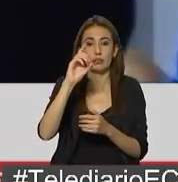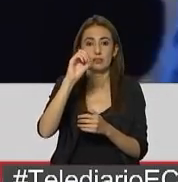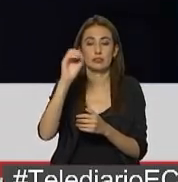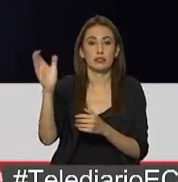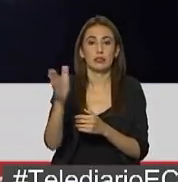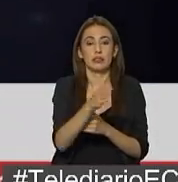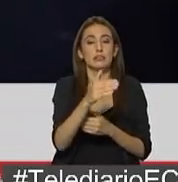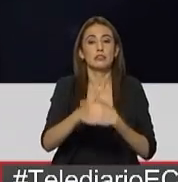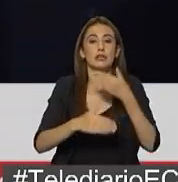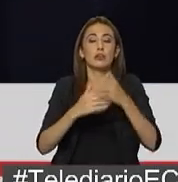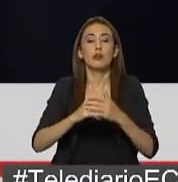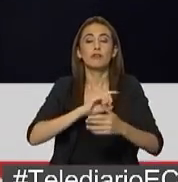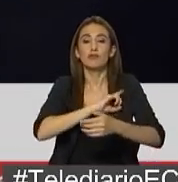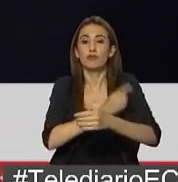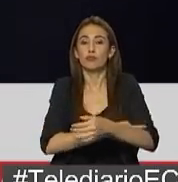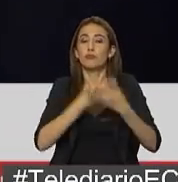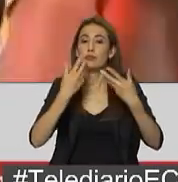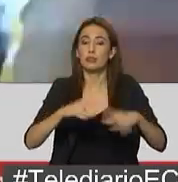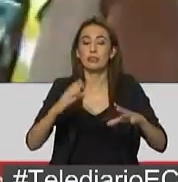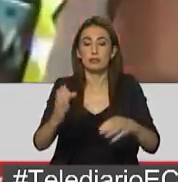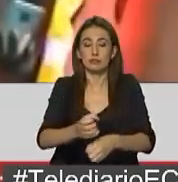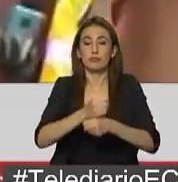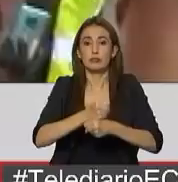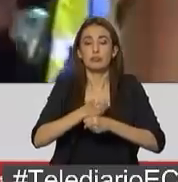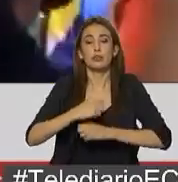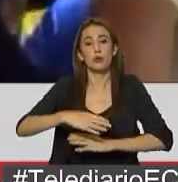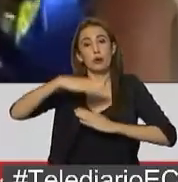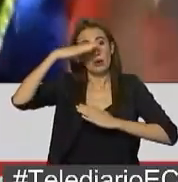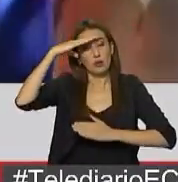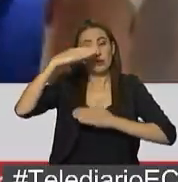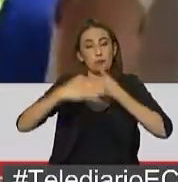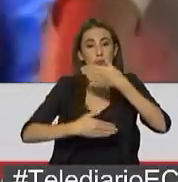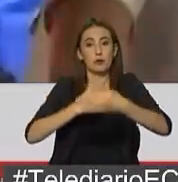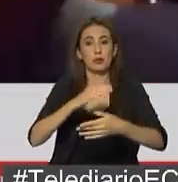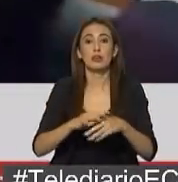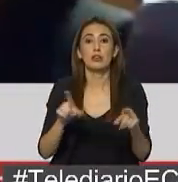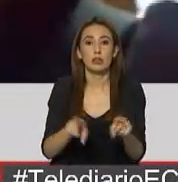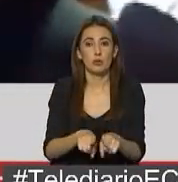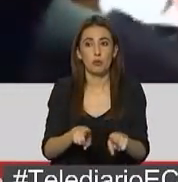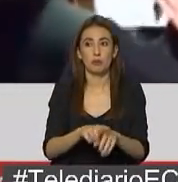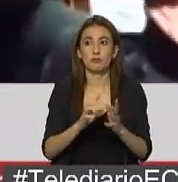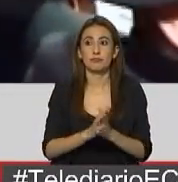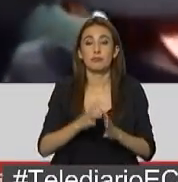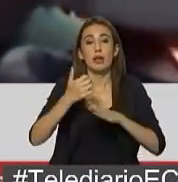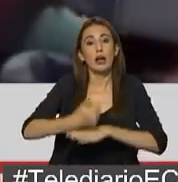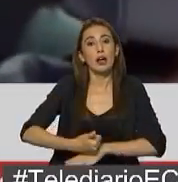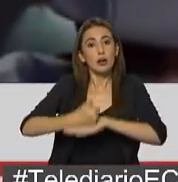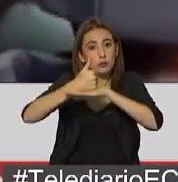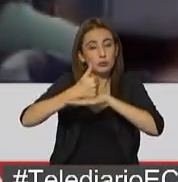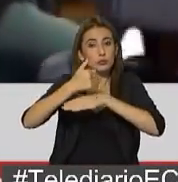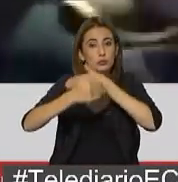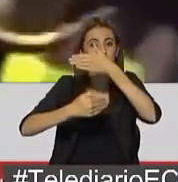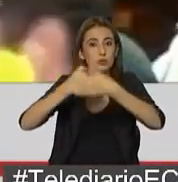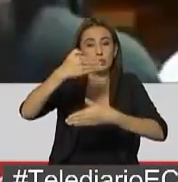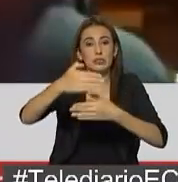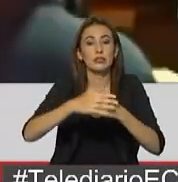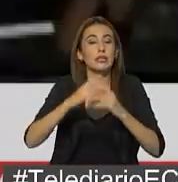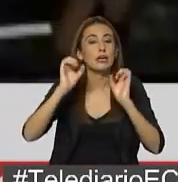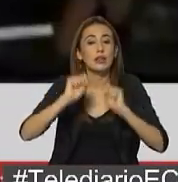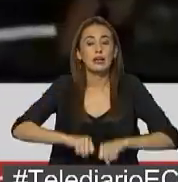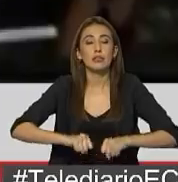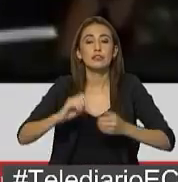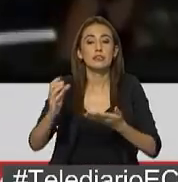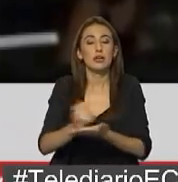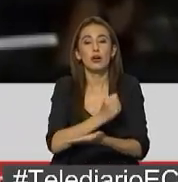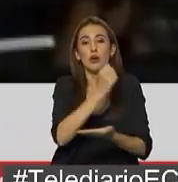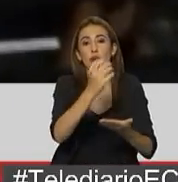con un fuerte resguardo policial y con supuestas amenazas de muerte. Las autoridades judiciales esperan su